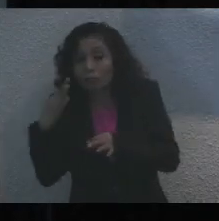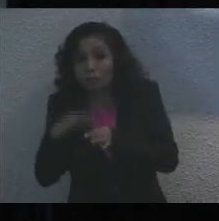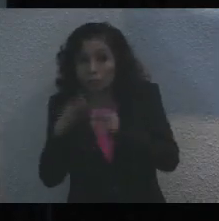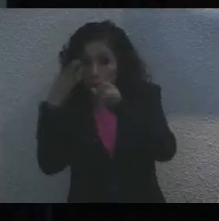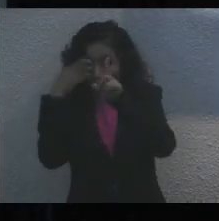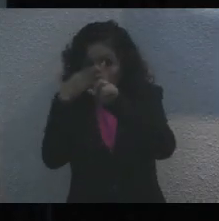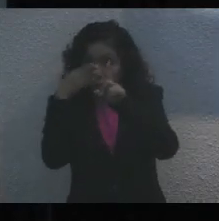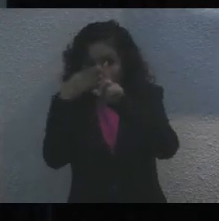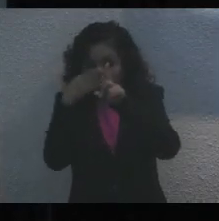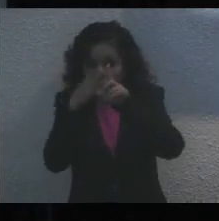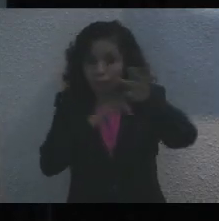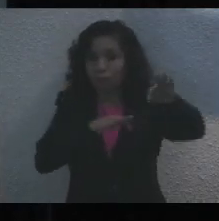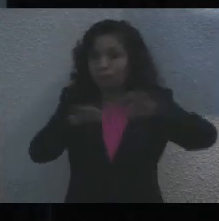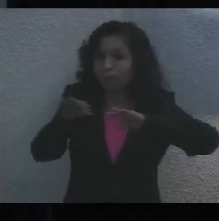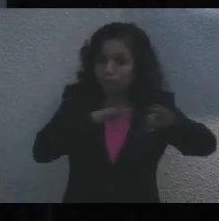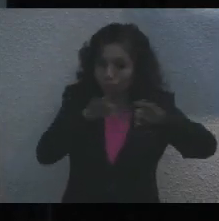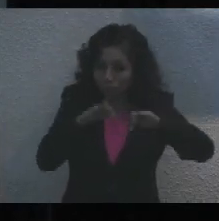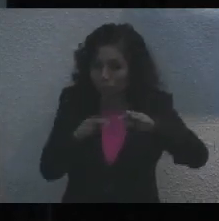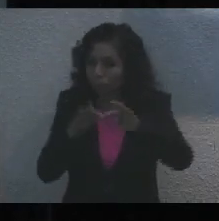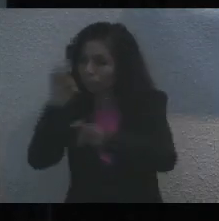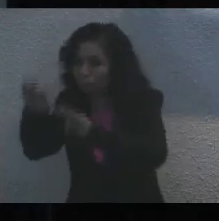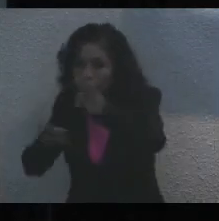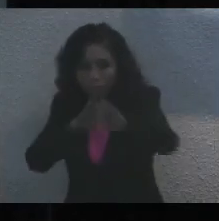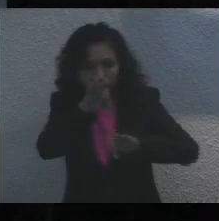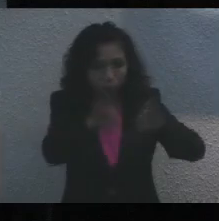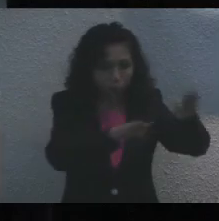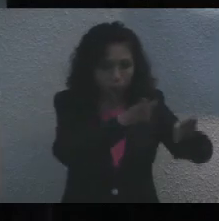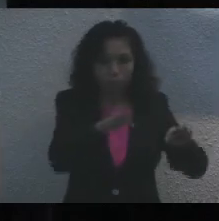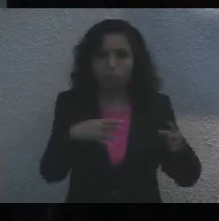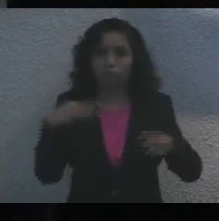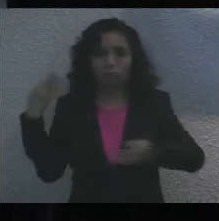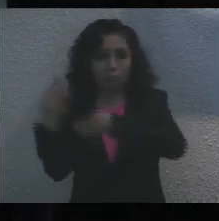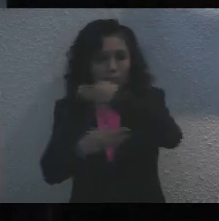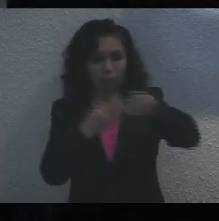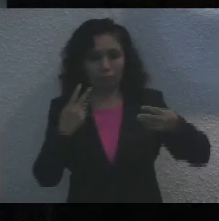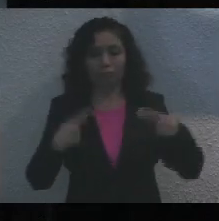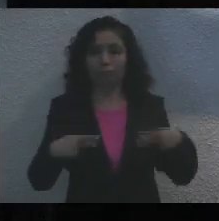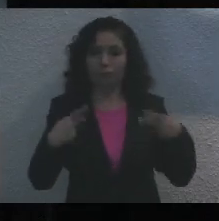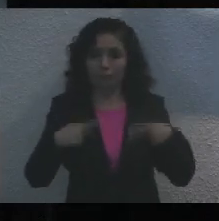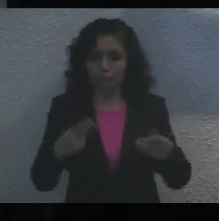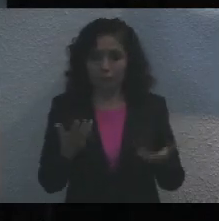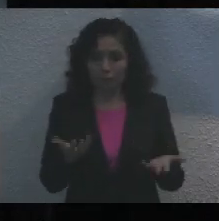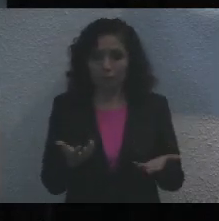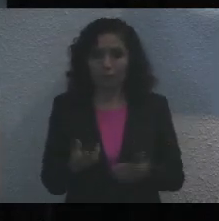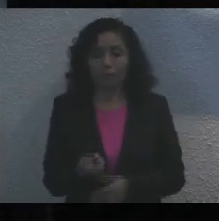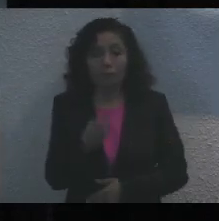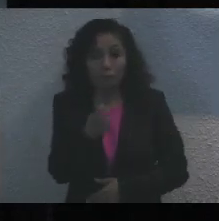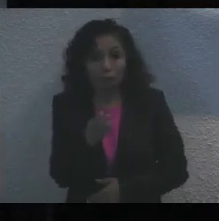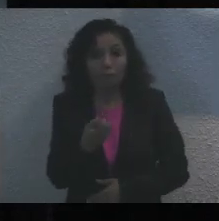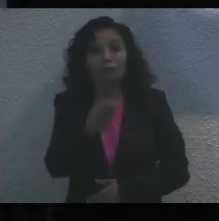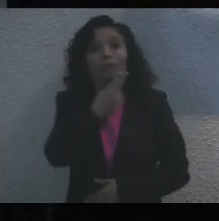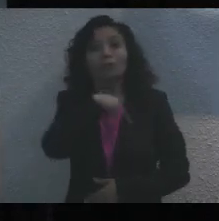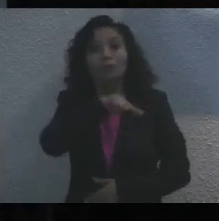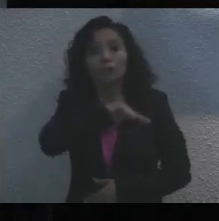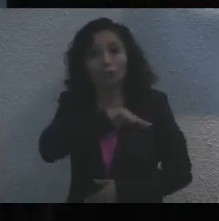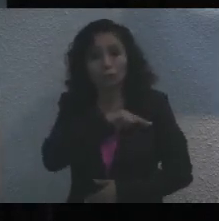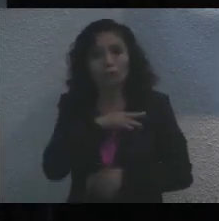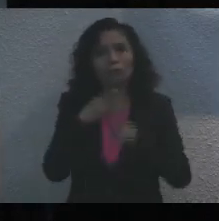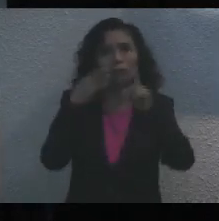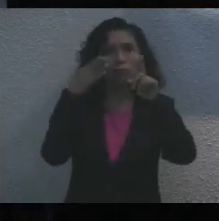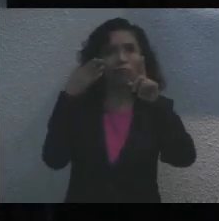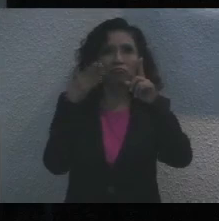es trabajar y servir en favor del pueblo. Sobre todo, porque somos parte de un gran